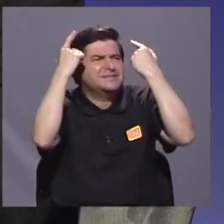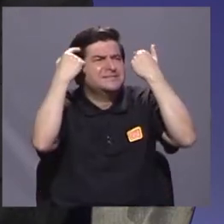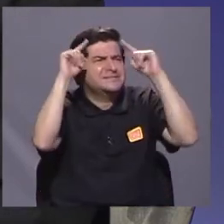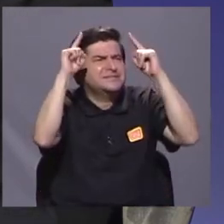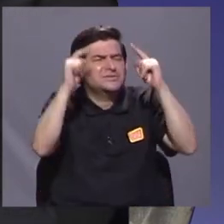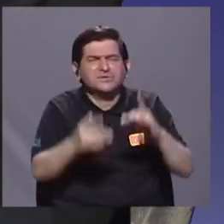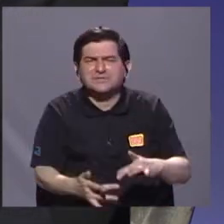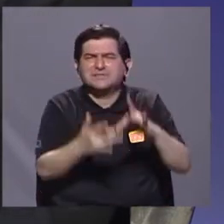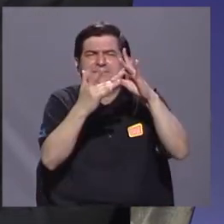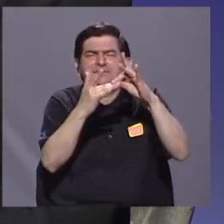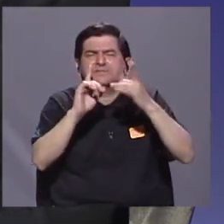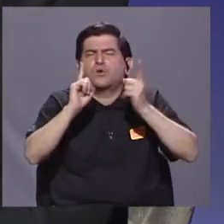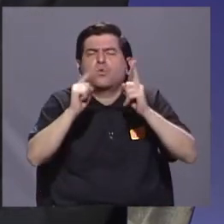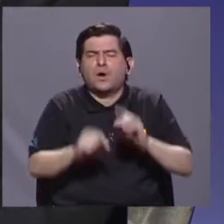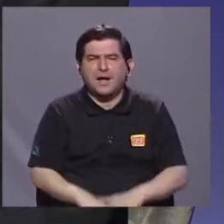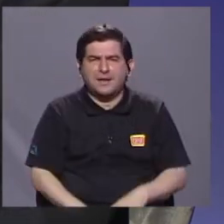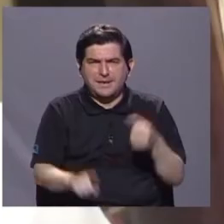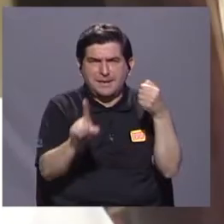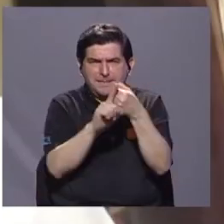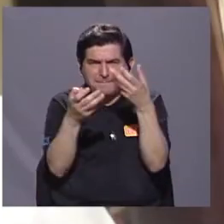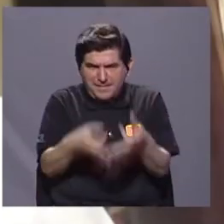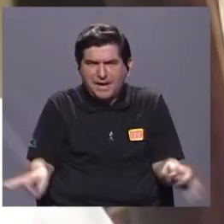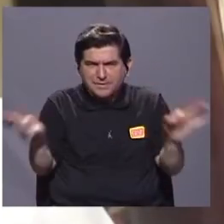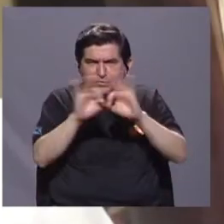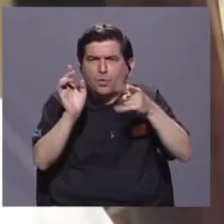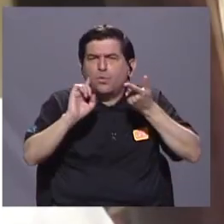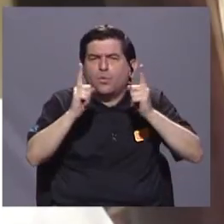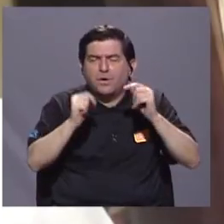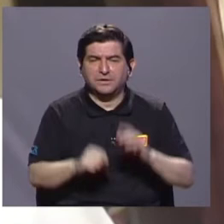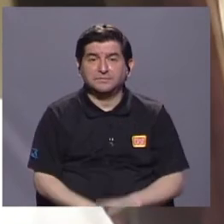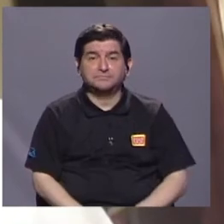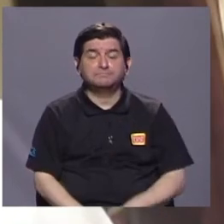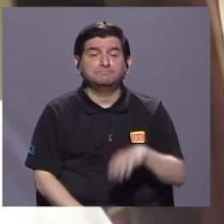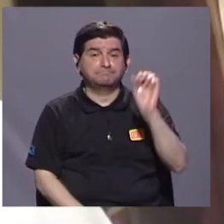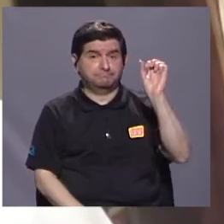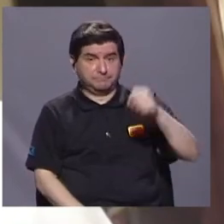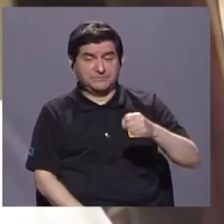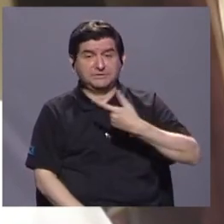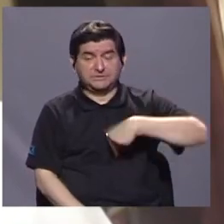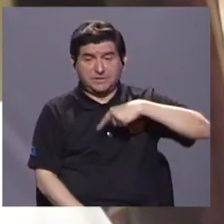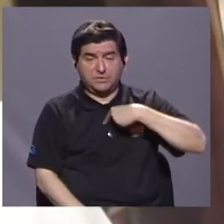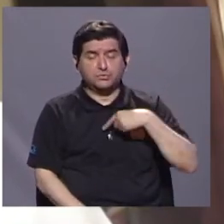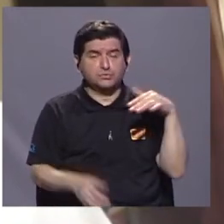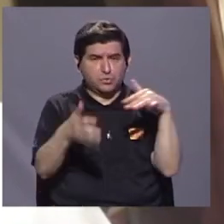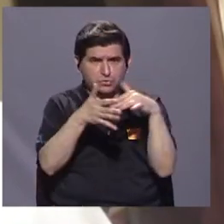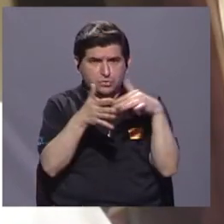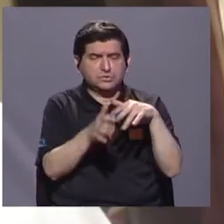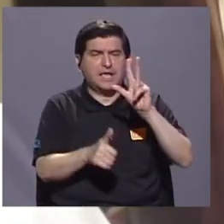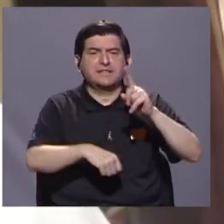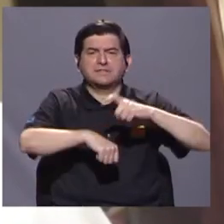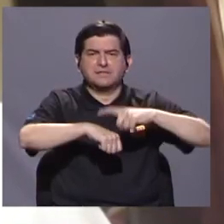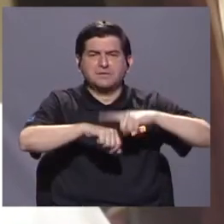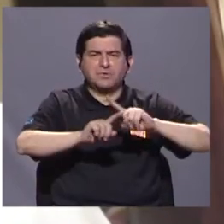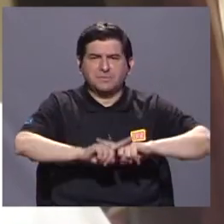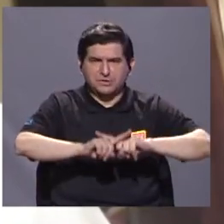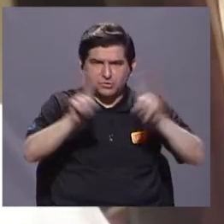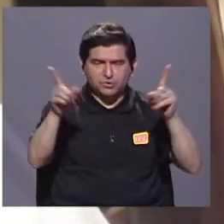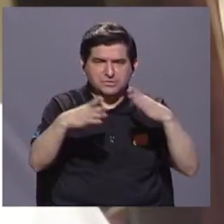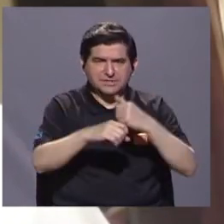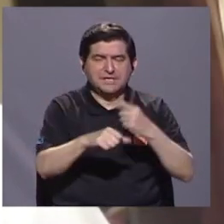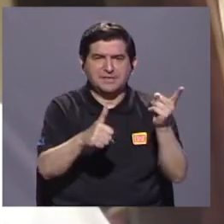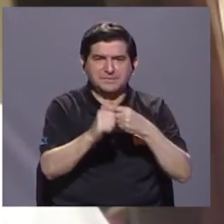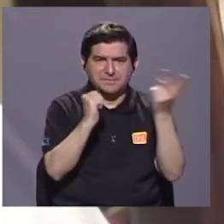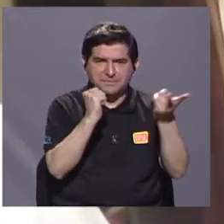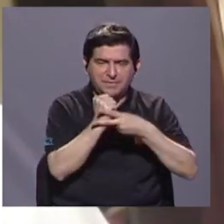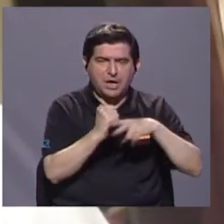tenido un mejor impacto? Sí, efectivamente hemos replicado este estudio en tres momentos, una primera vez